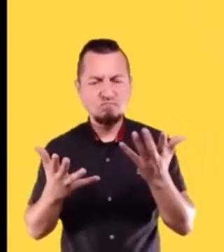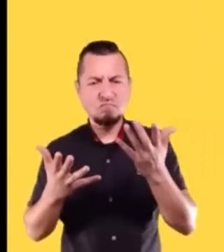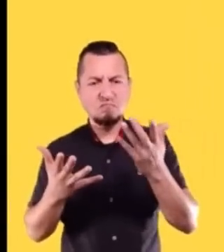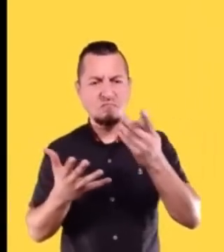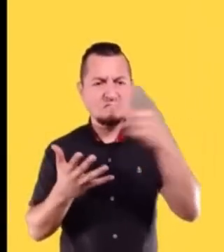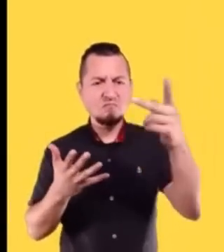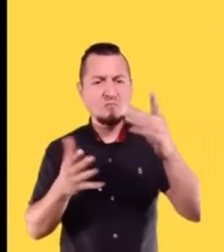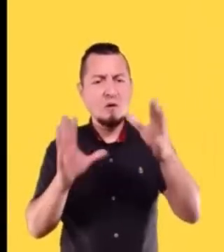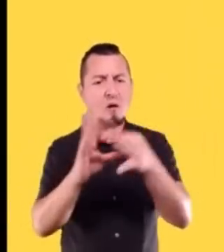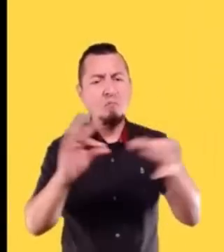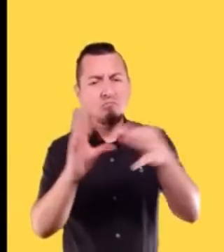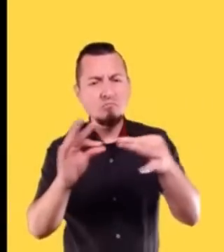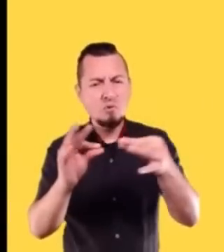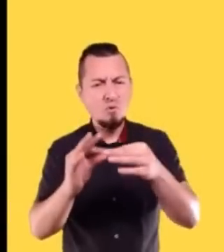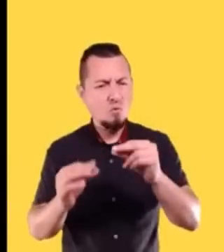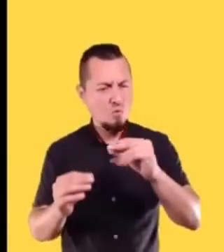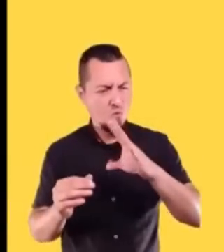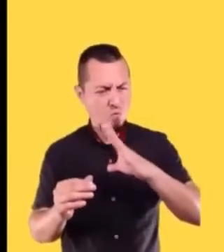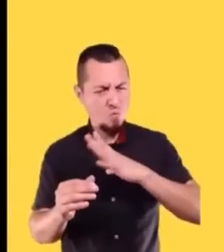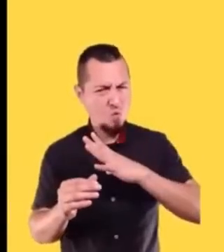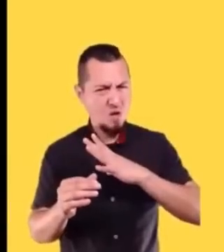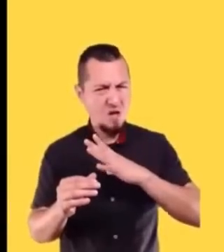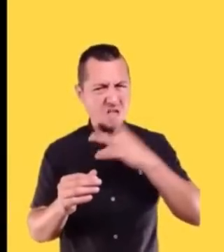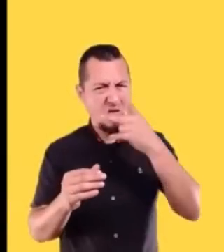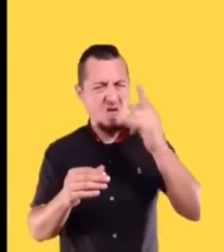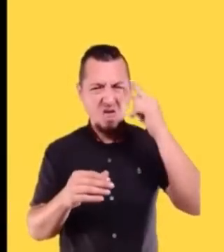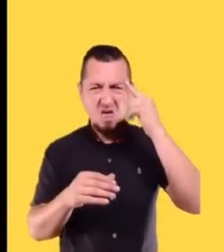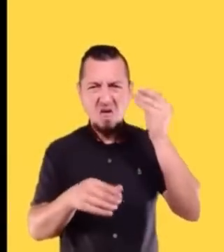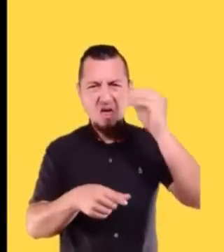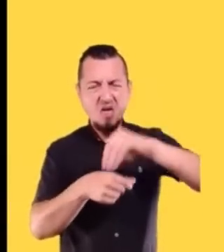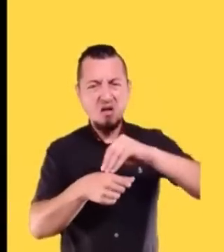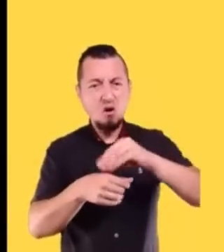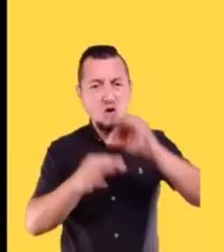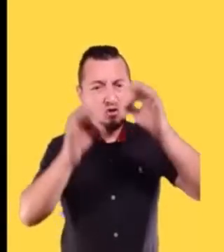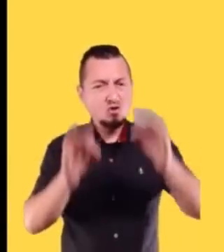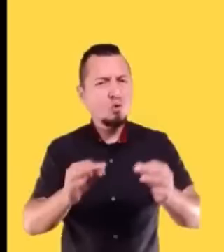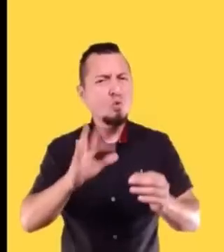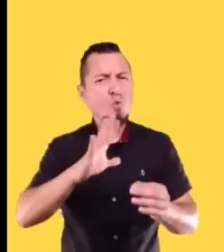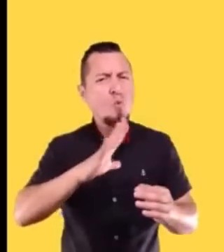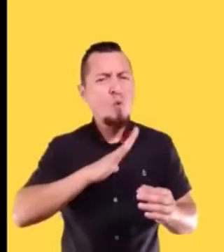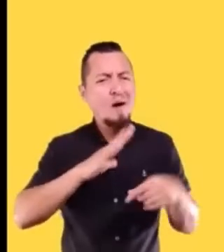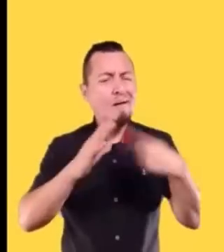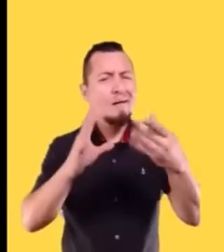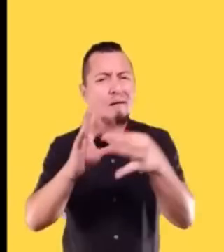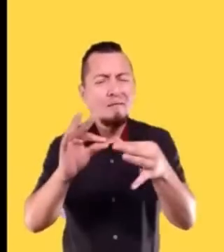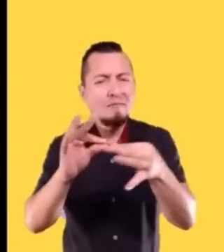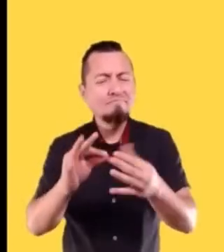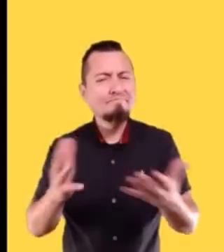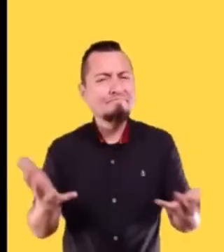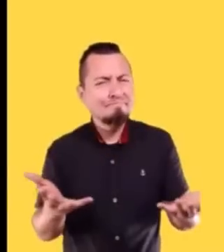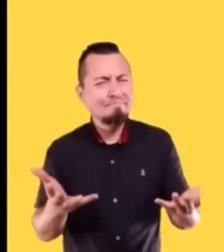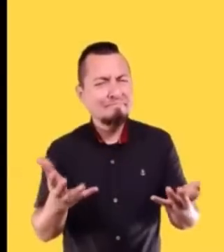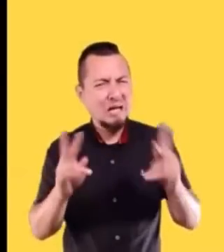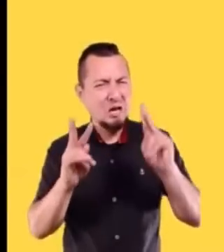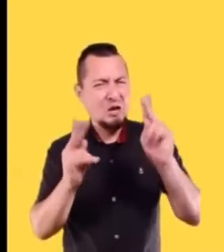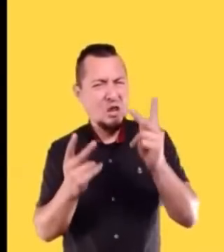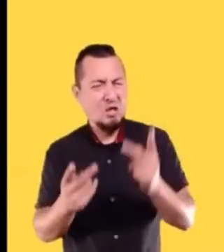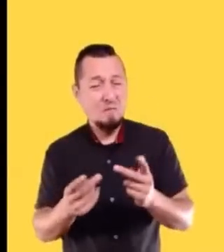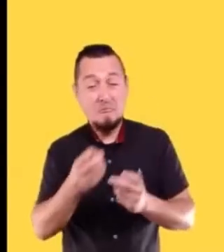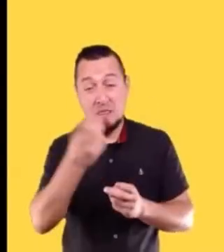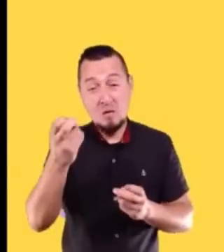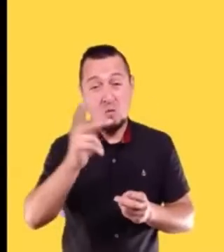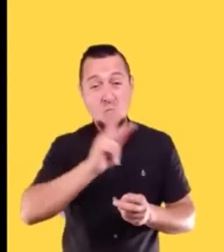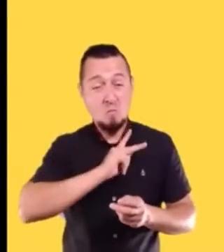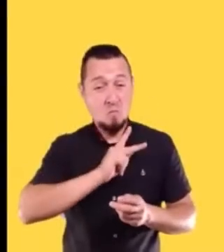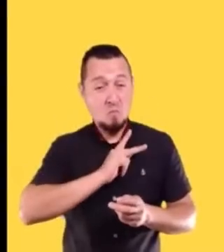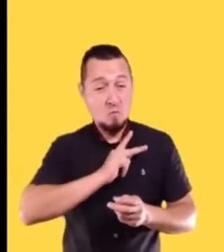atenderá cada planteamiento uno por uno, de la mano y en comunicación con cada comunidad educativa. Y aprovecho este paréntesis para